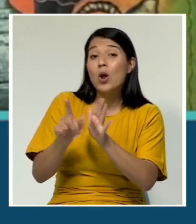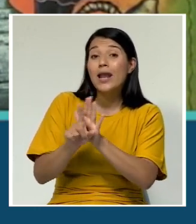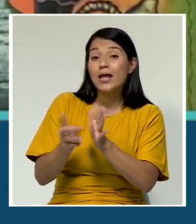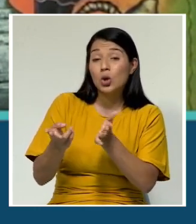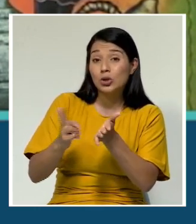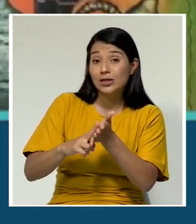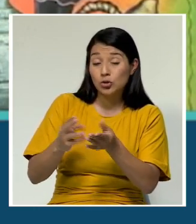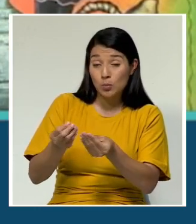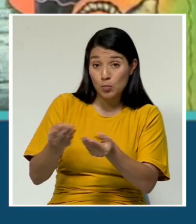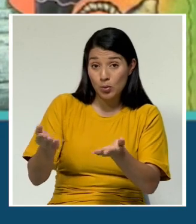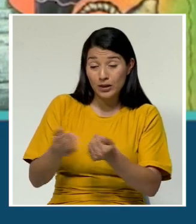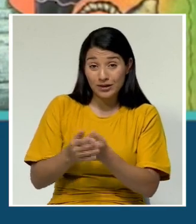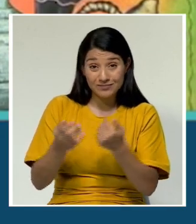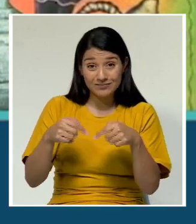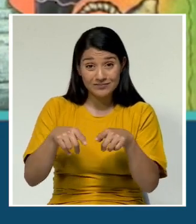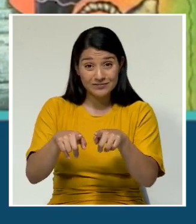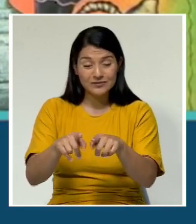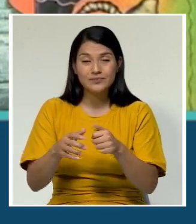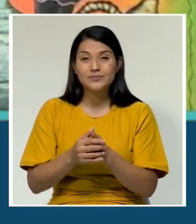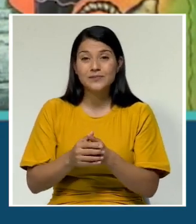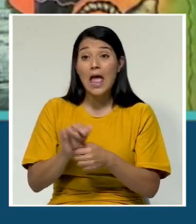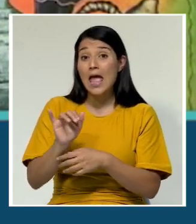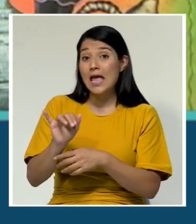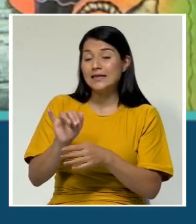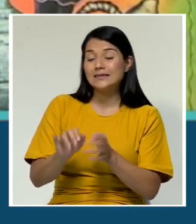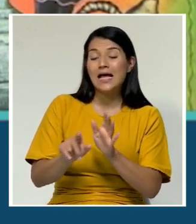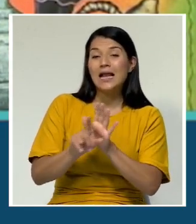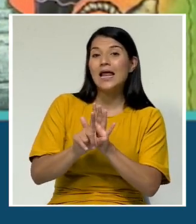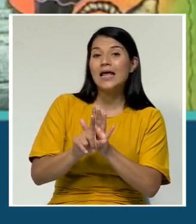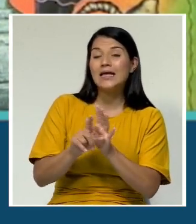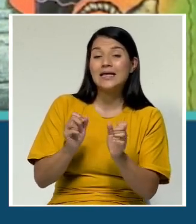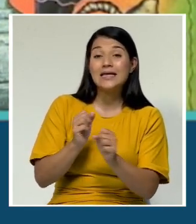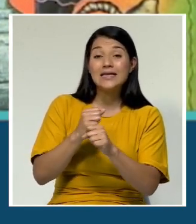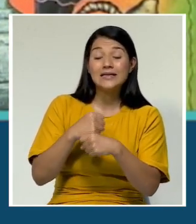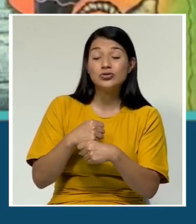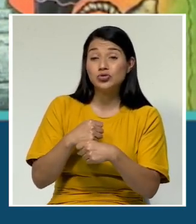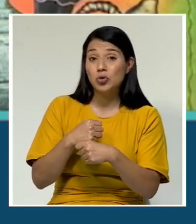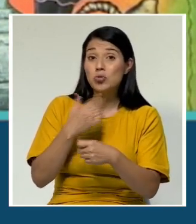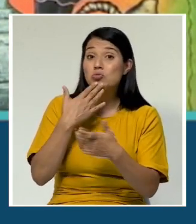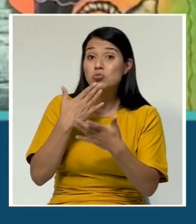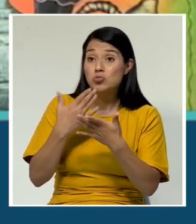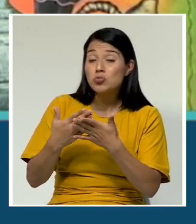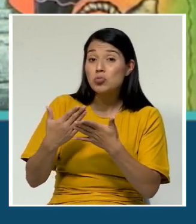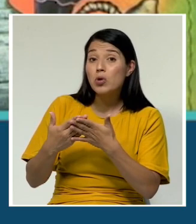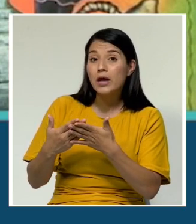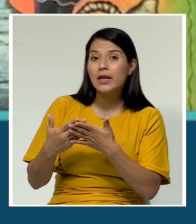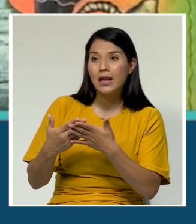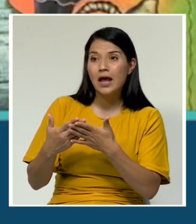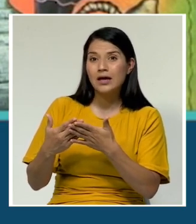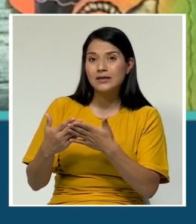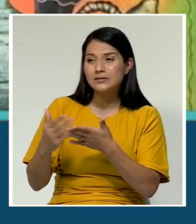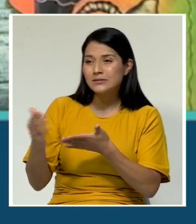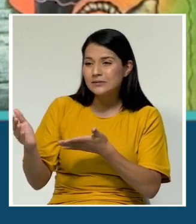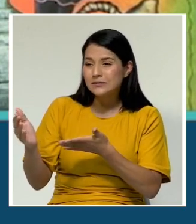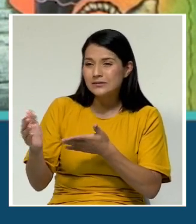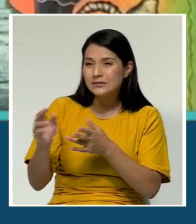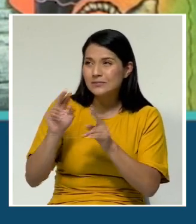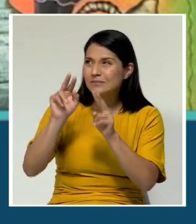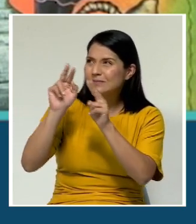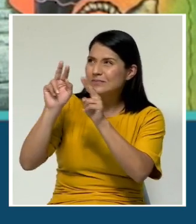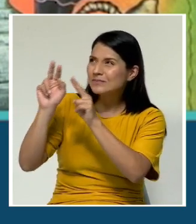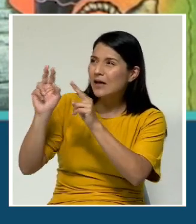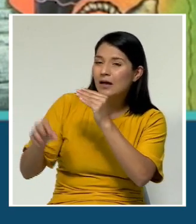la credibilidad y confianza de la ciudadanía que debilitó el caso Cochinilla. De acuerdo con especialistas consultados para este reportaje,